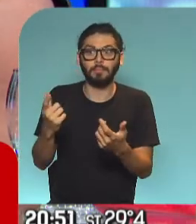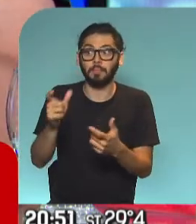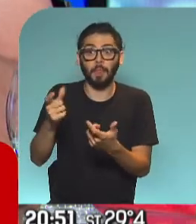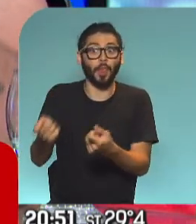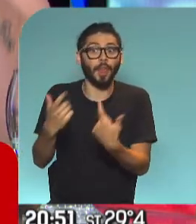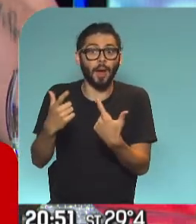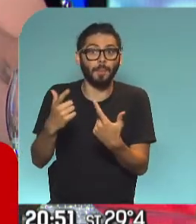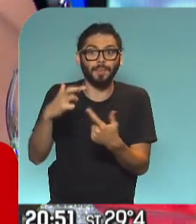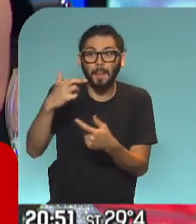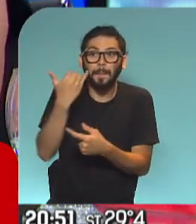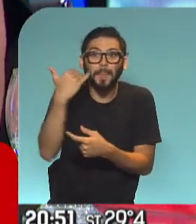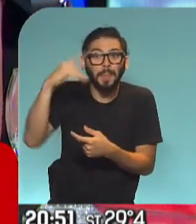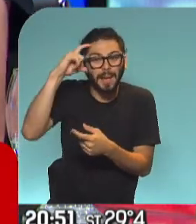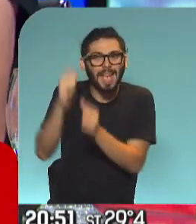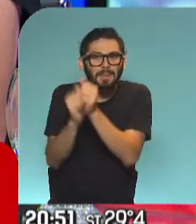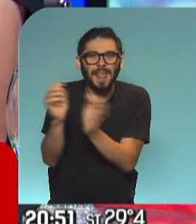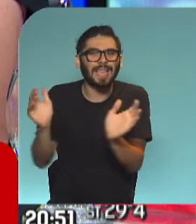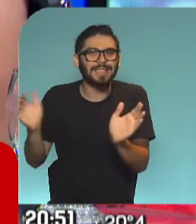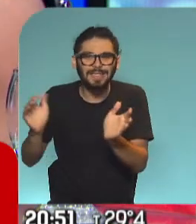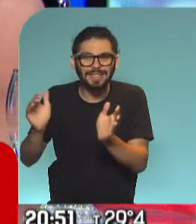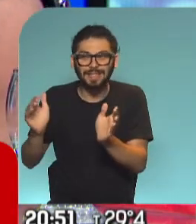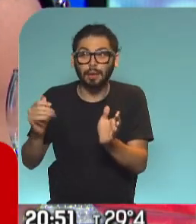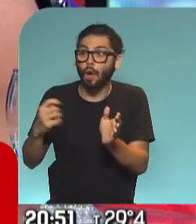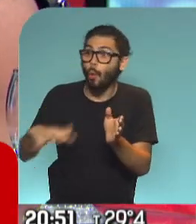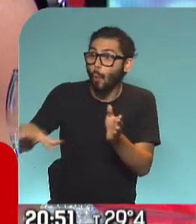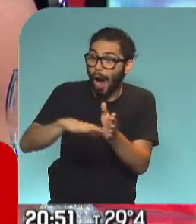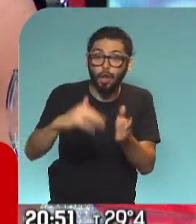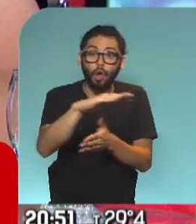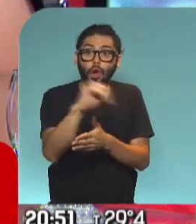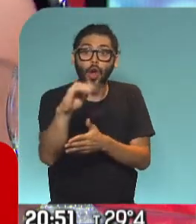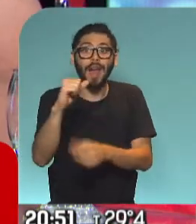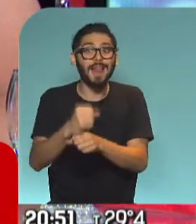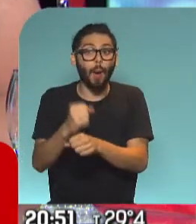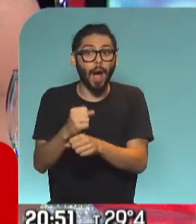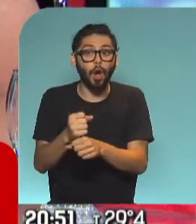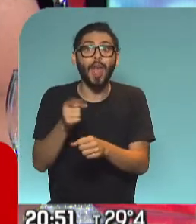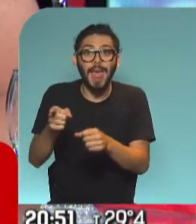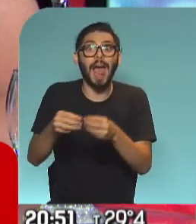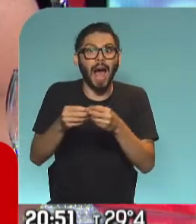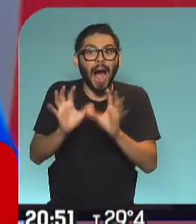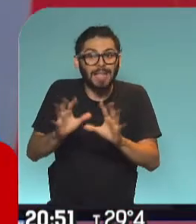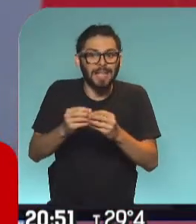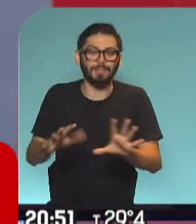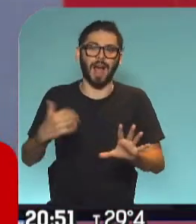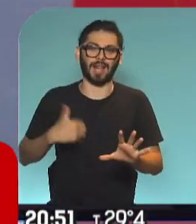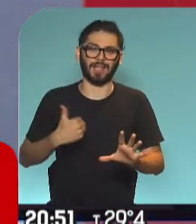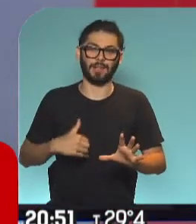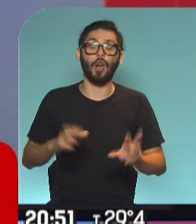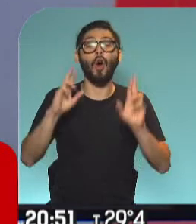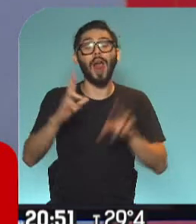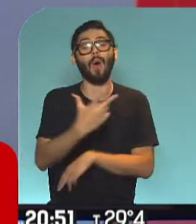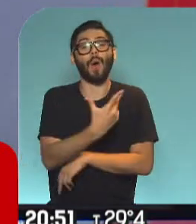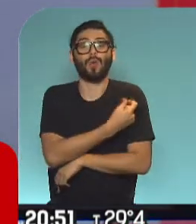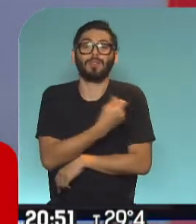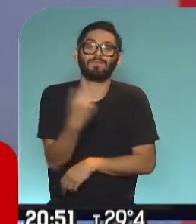de la pyme la pequeña y mediana empresa que en nuestros barrios le dan trabajo a nuestros vecinos y eso va arrancar en argentina cuanto antes